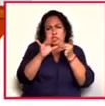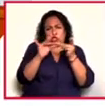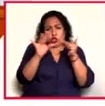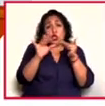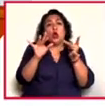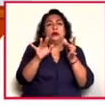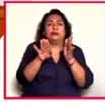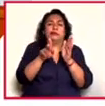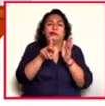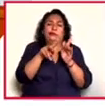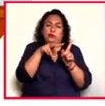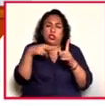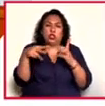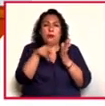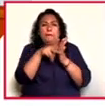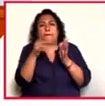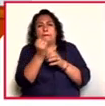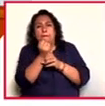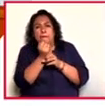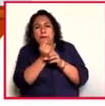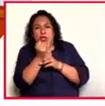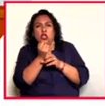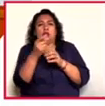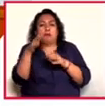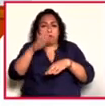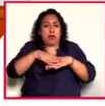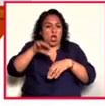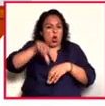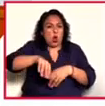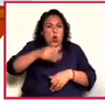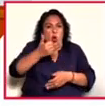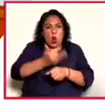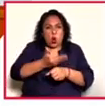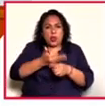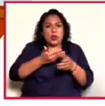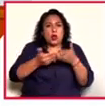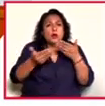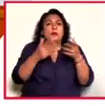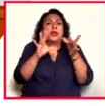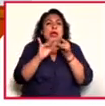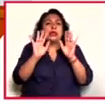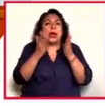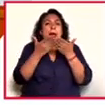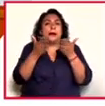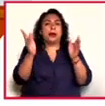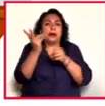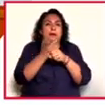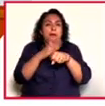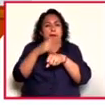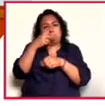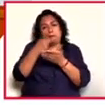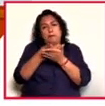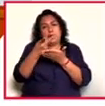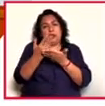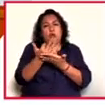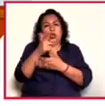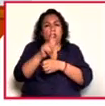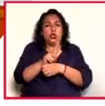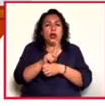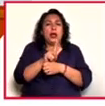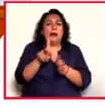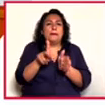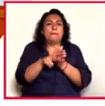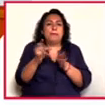más inmediata, la contemporánea. Y para esto también les platicamos que ya está abierta la convocatoria para el Premio Nacional de Periodismo